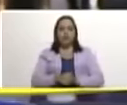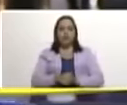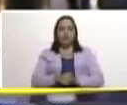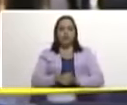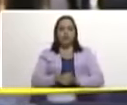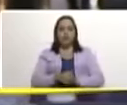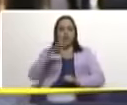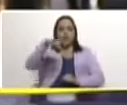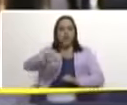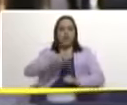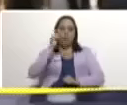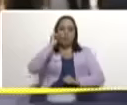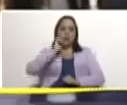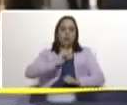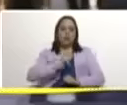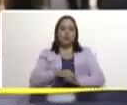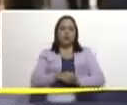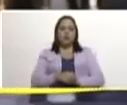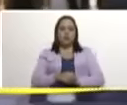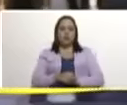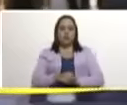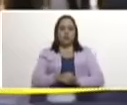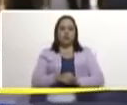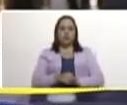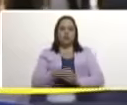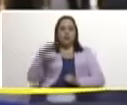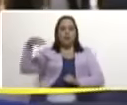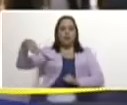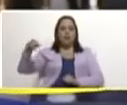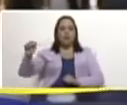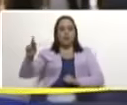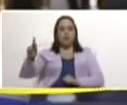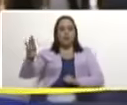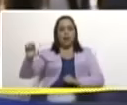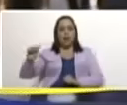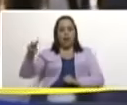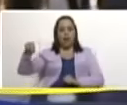del Estado Bolívar, Ángel Marcano,